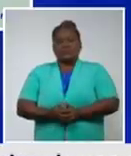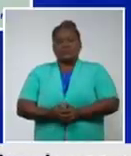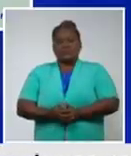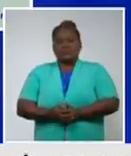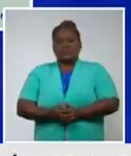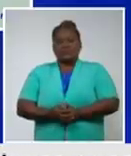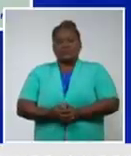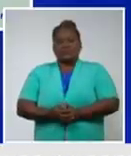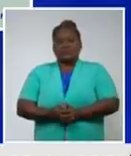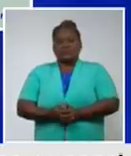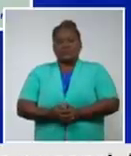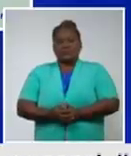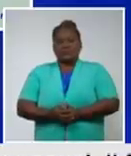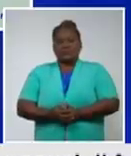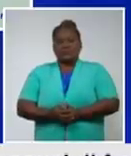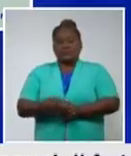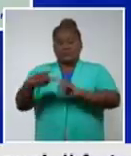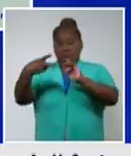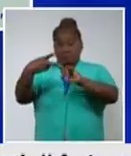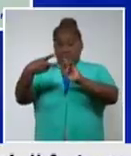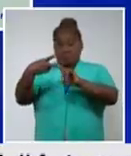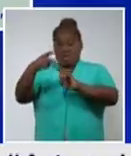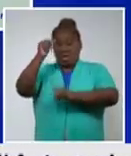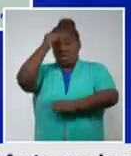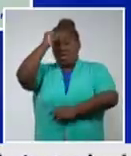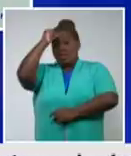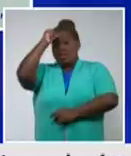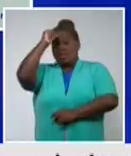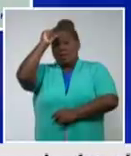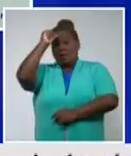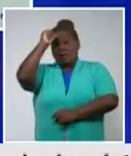29.704.564. Le sigue la India,